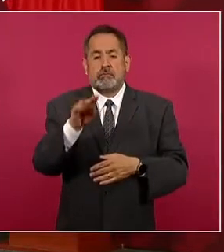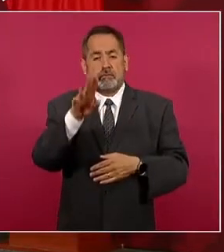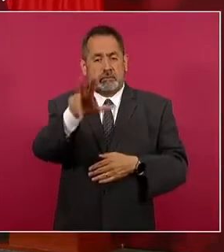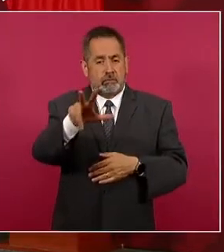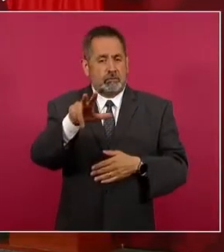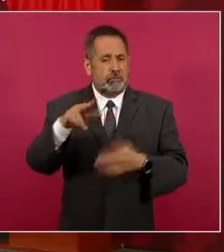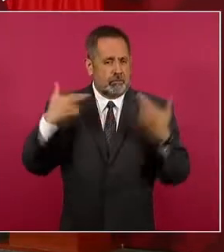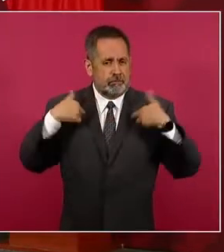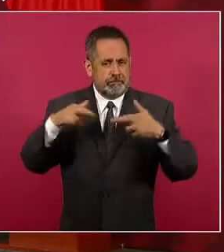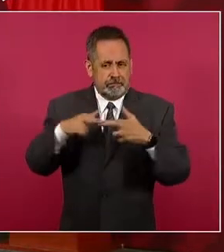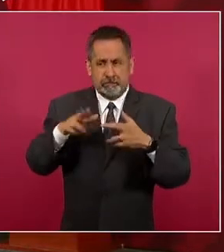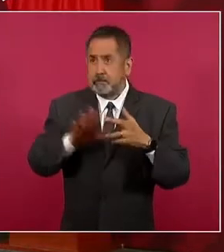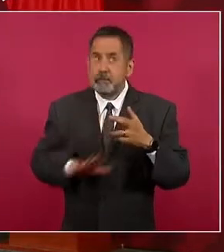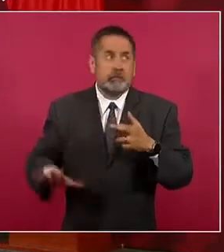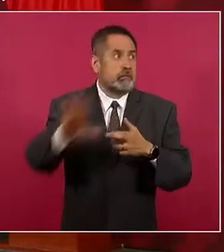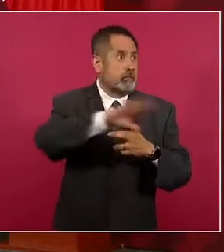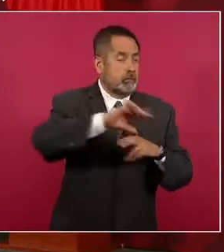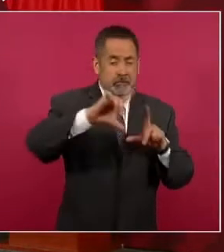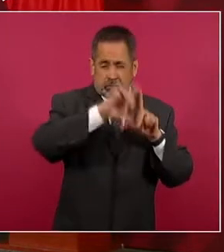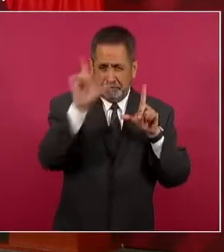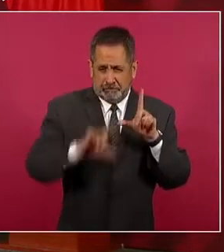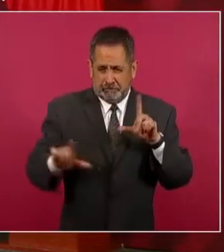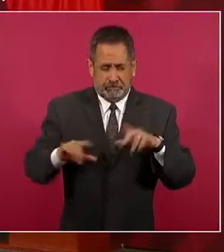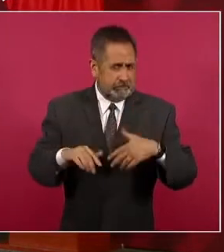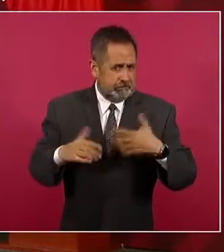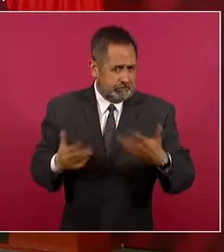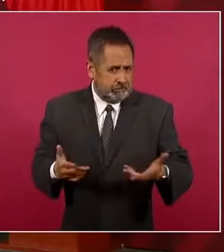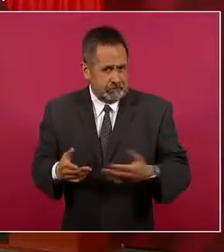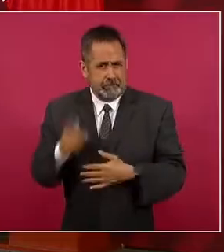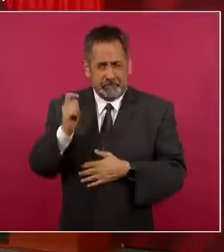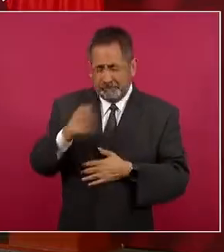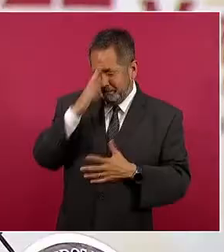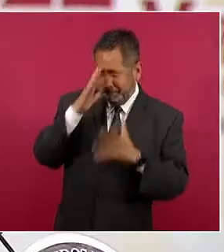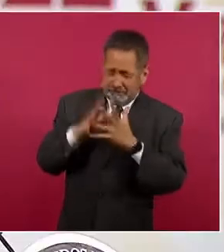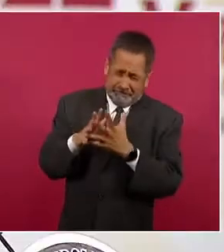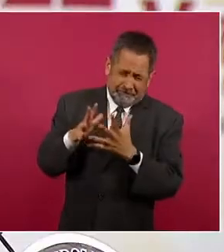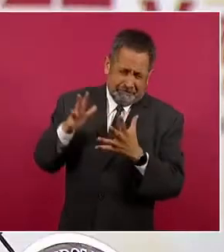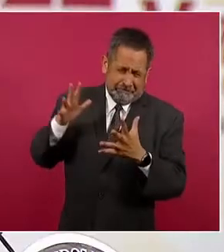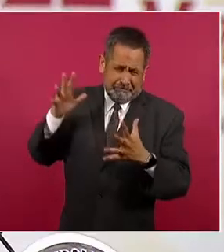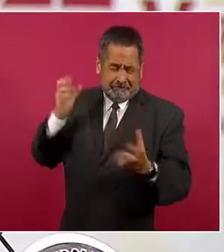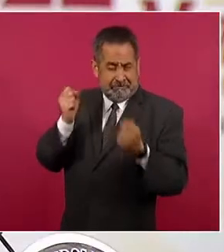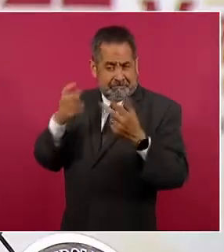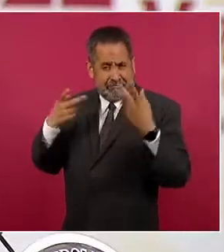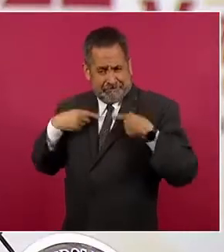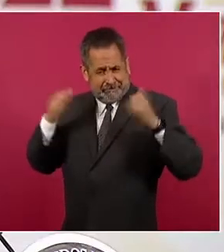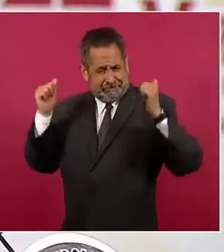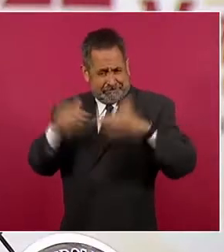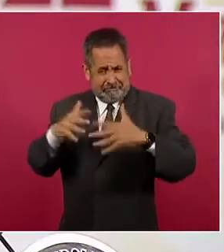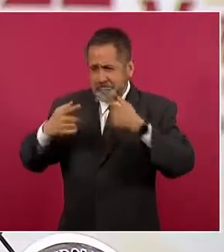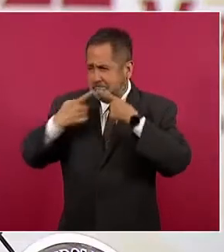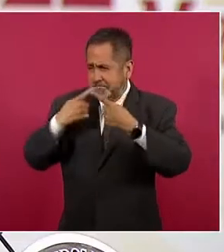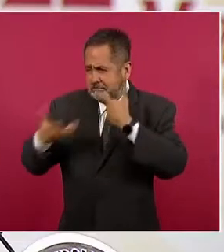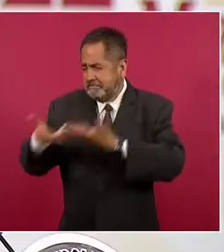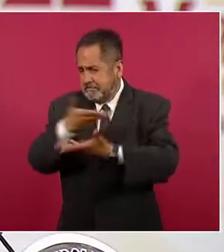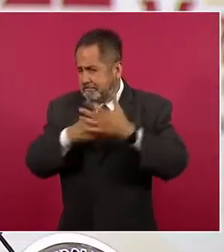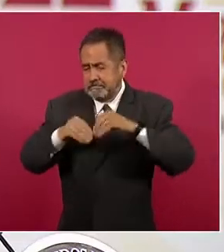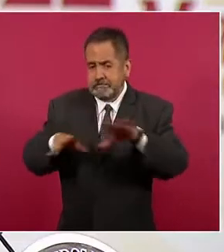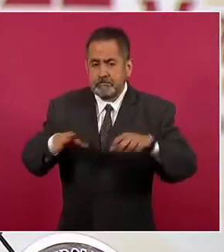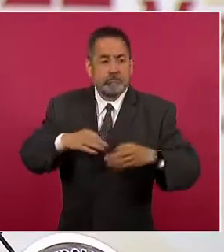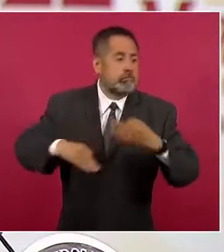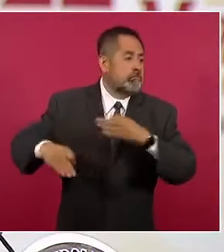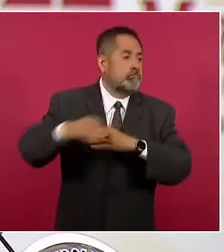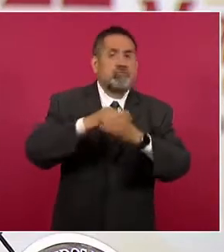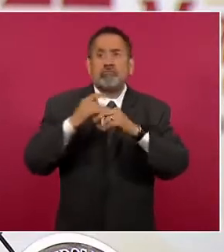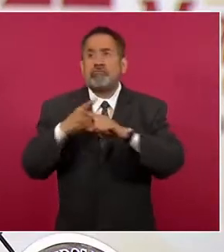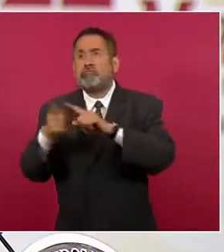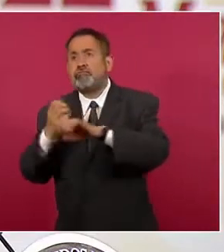1.209.998 docentes en toda la educación básica. De esta magnitud fue la convocatoria a las asambleas informativas, llegando a todos los